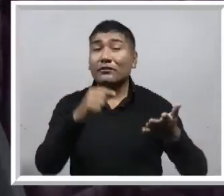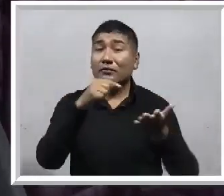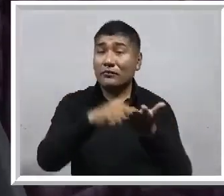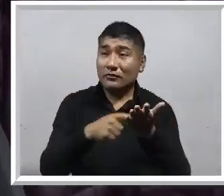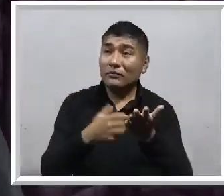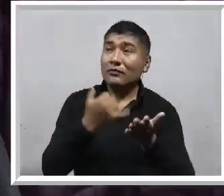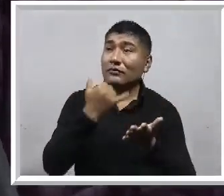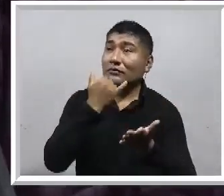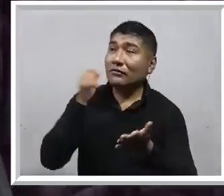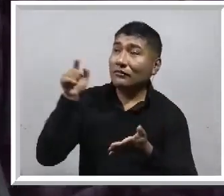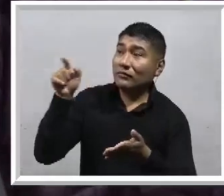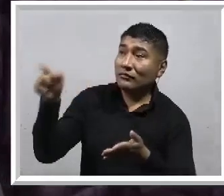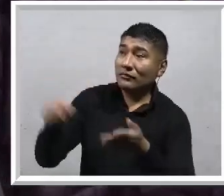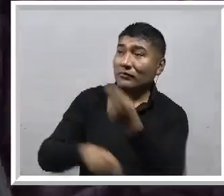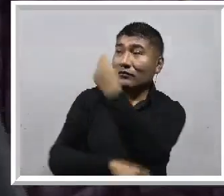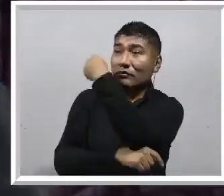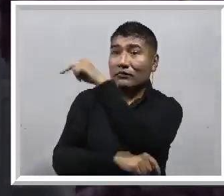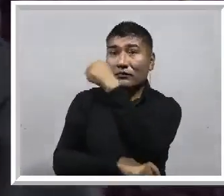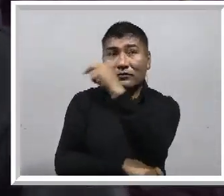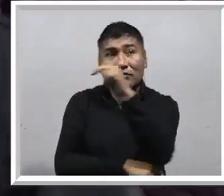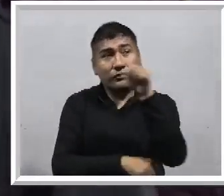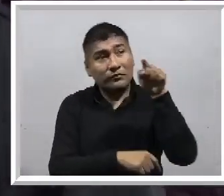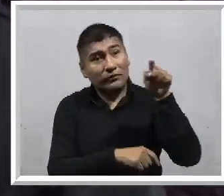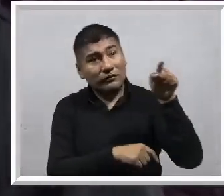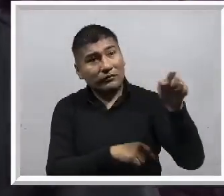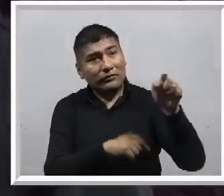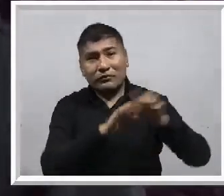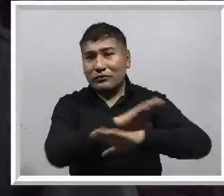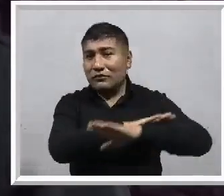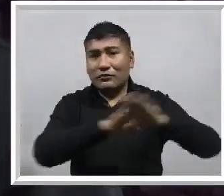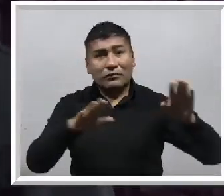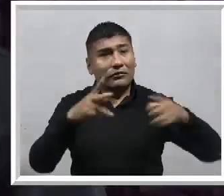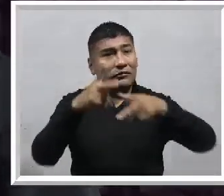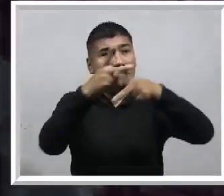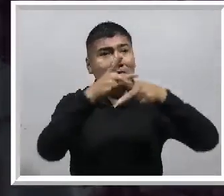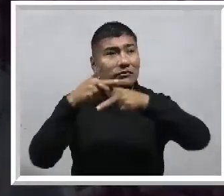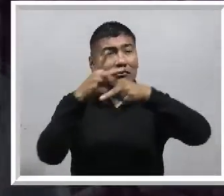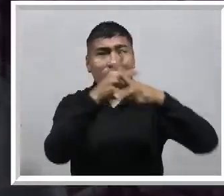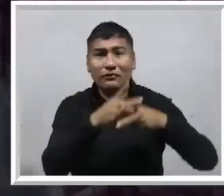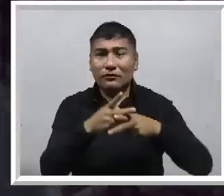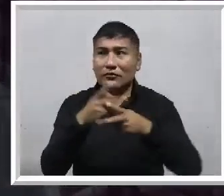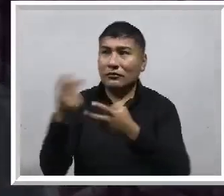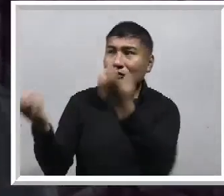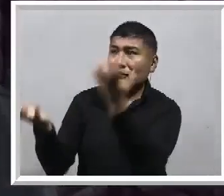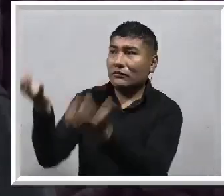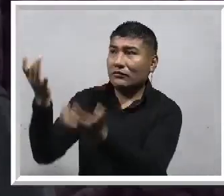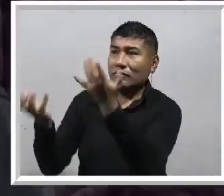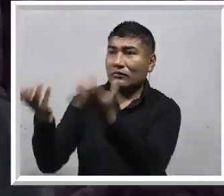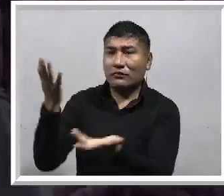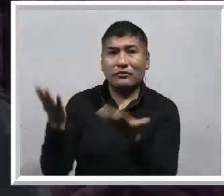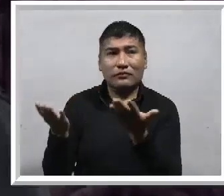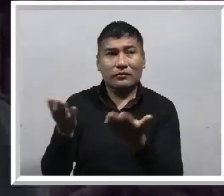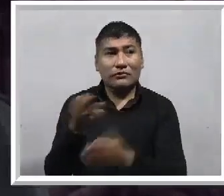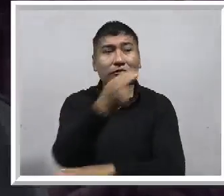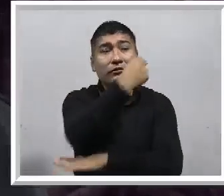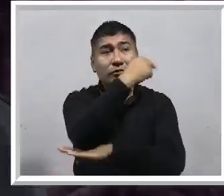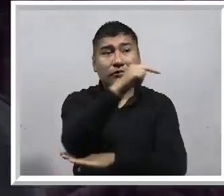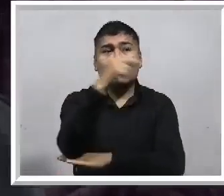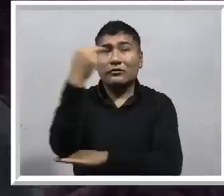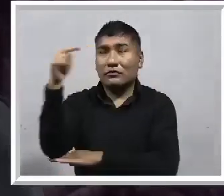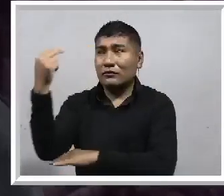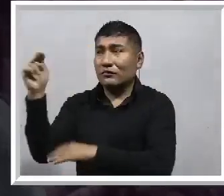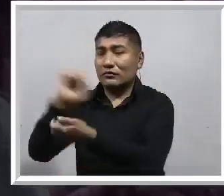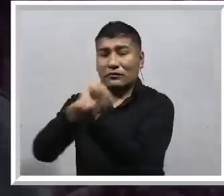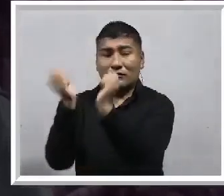pasando la naturaleza no lo estamos cuidando está quemando el medio ambiente está